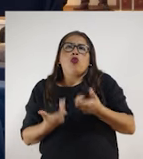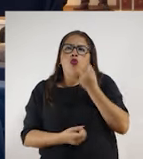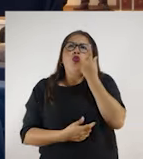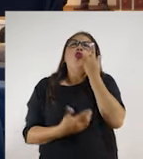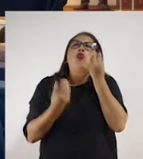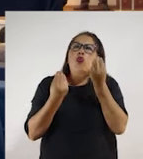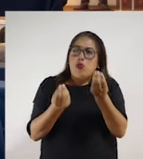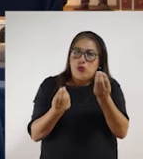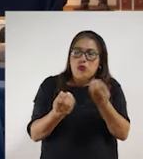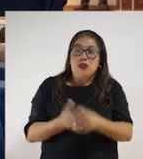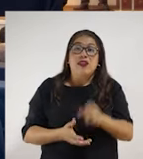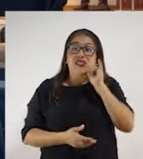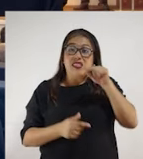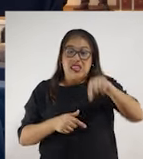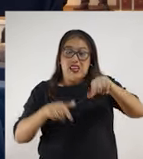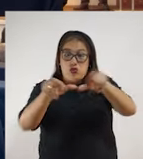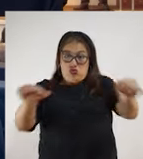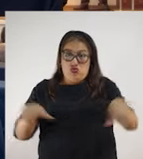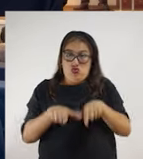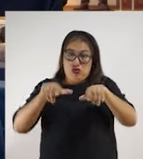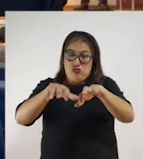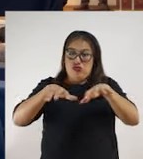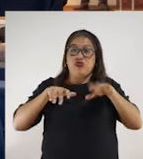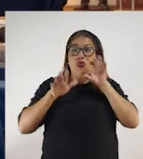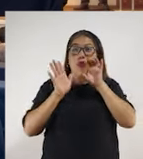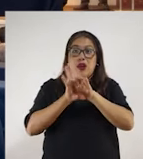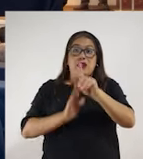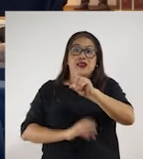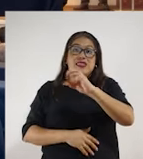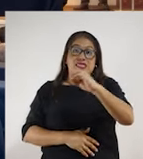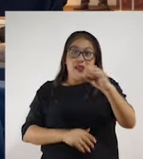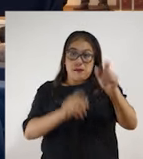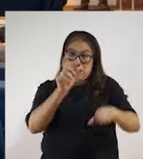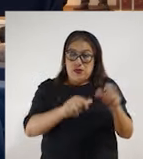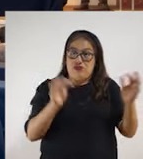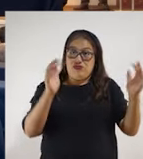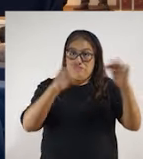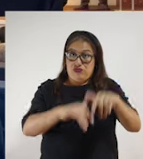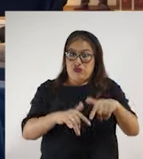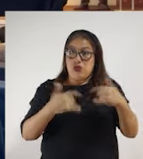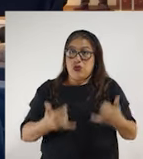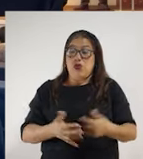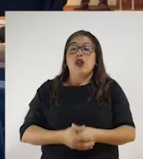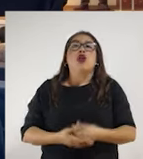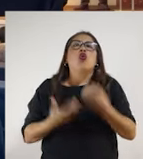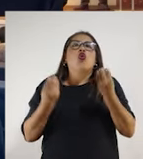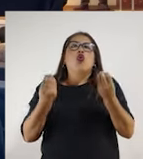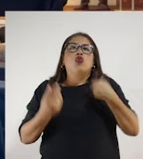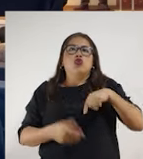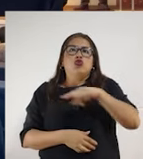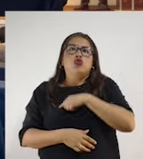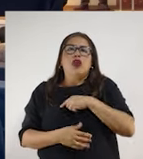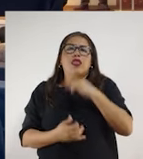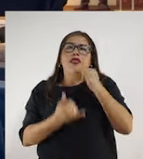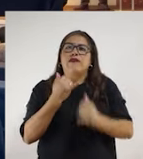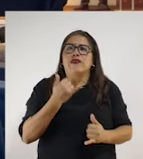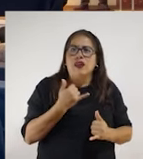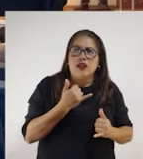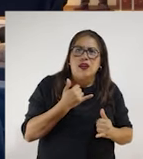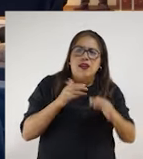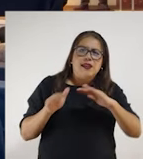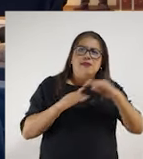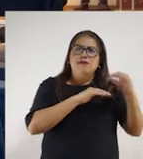va a ser que si en este auditorio somos 100 personas hoy saldremos